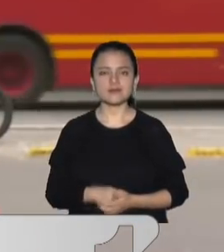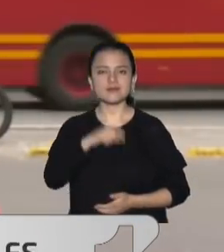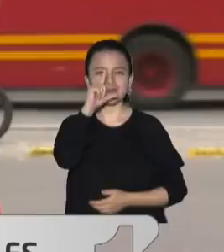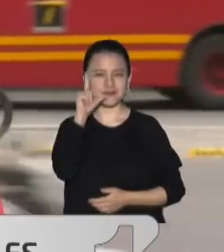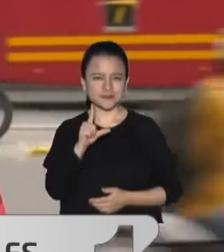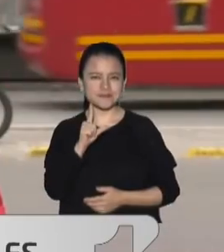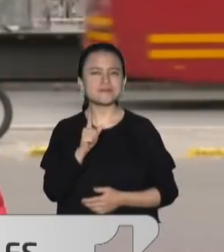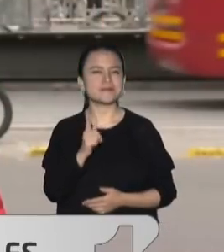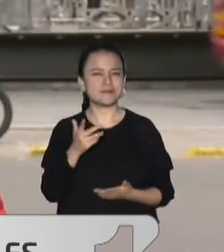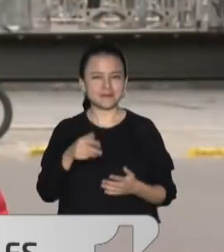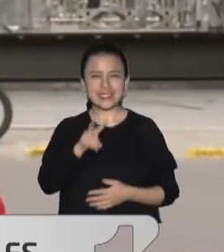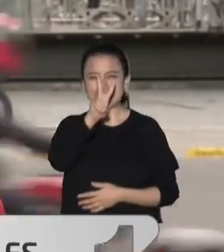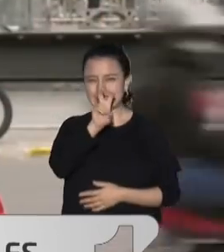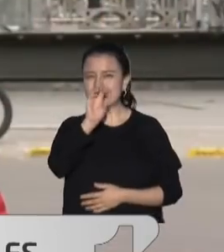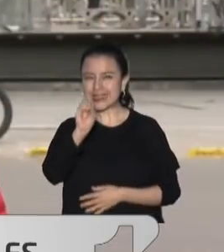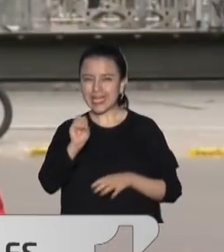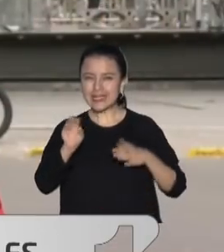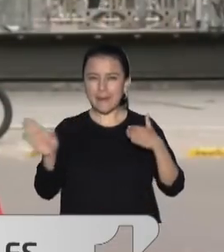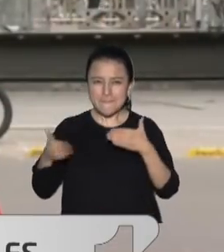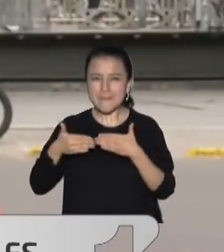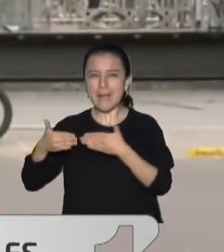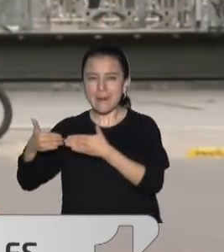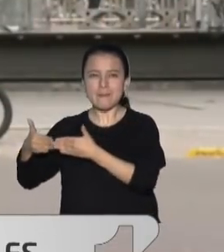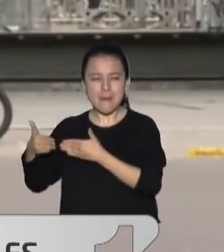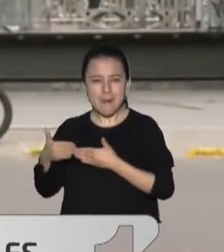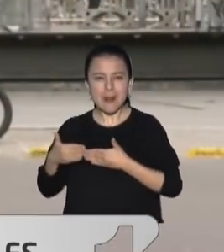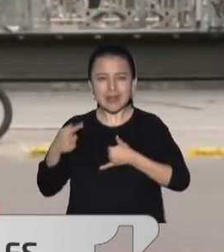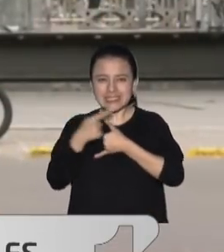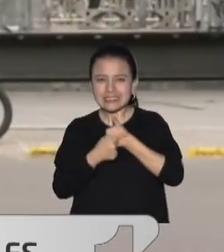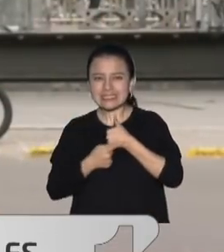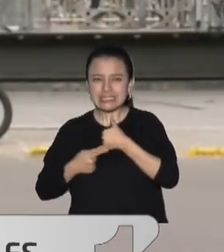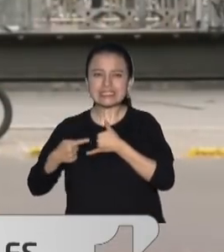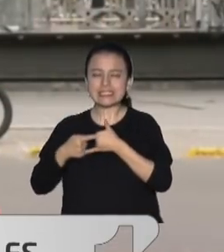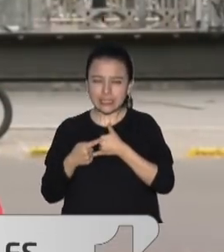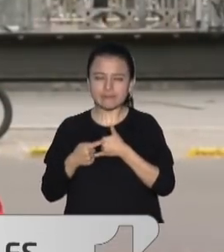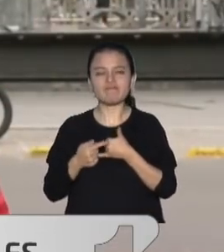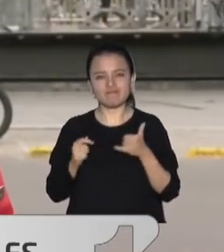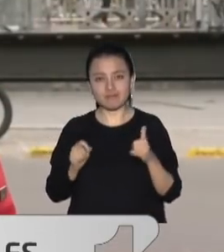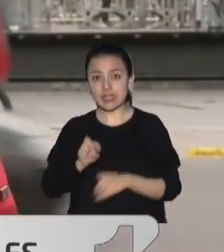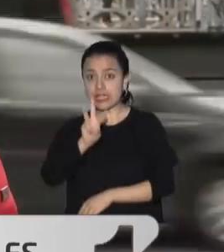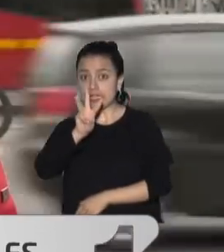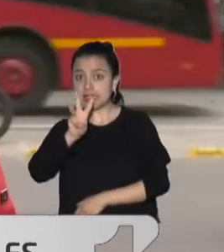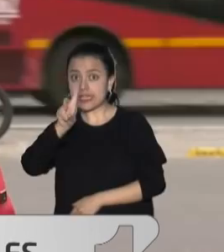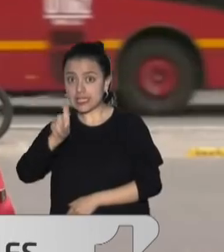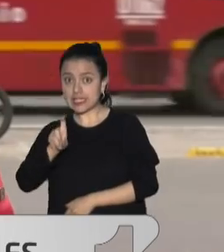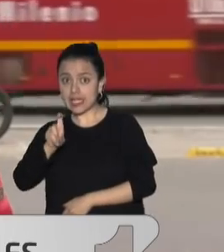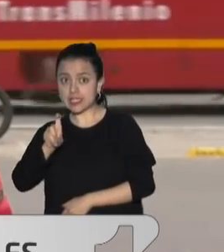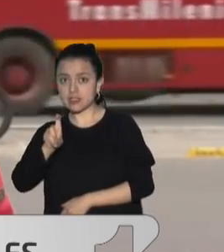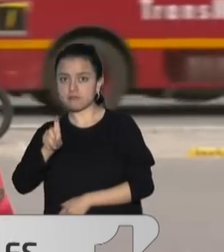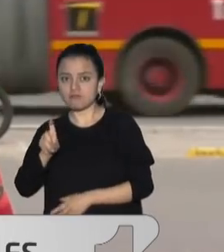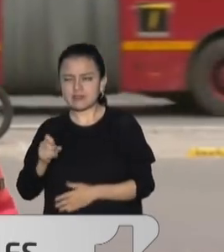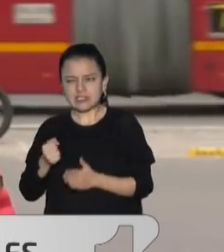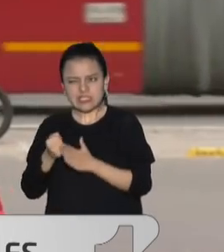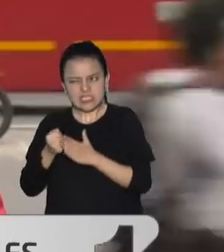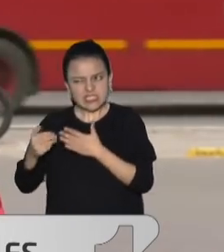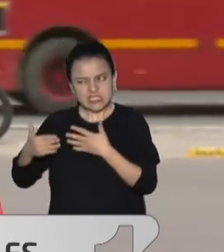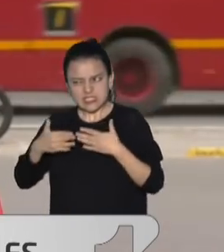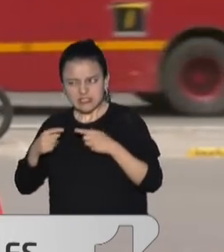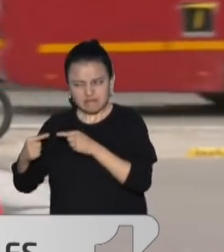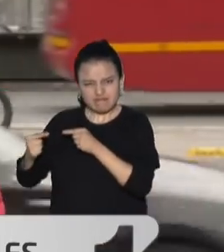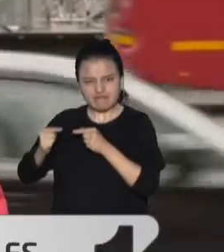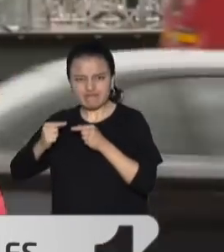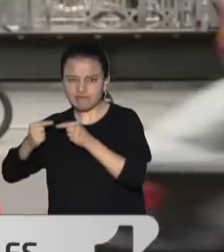Luisa, son 70 bloqueos en total los que hay a lo largo y ancho del país, 36 de manera intensa y con